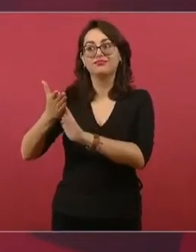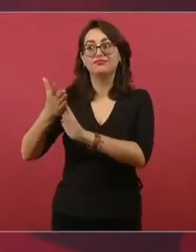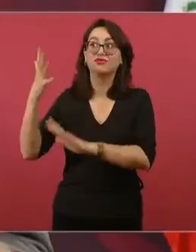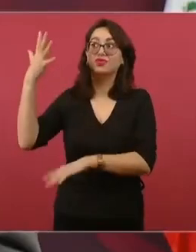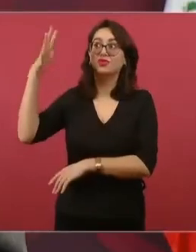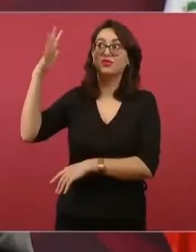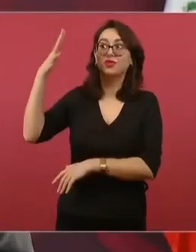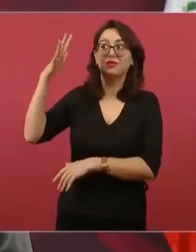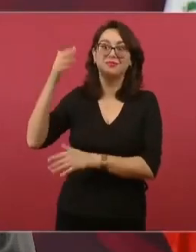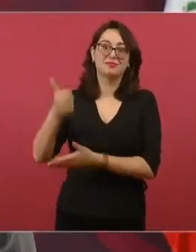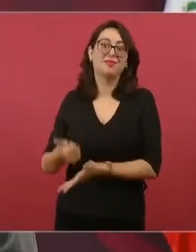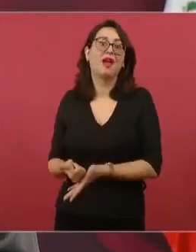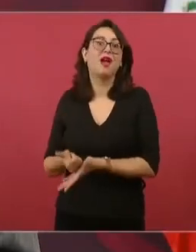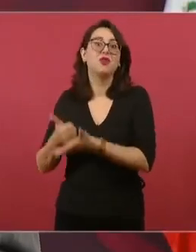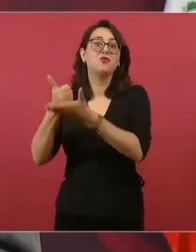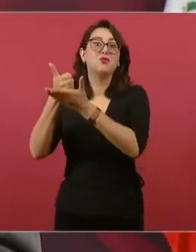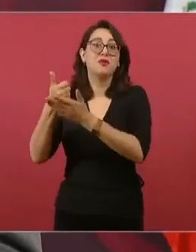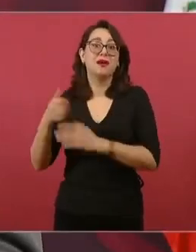asegúnes.